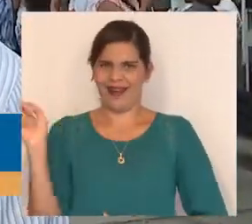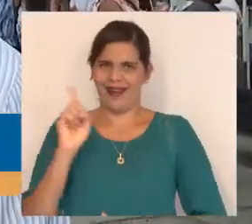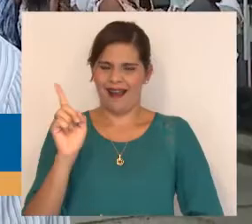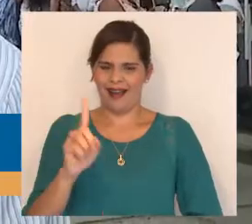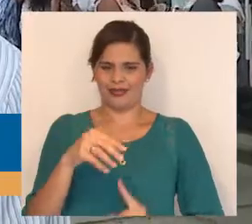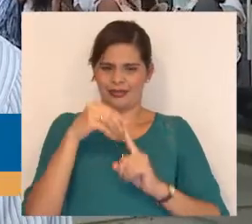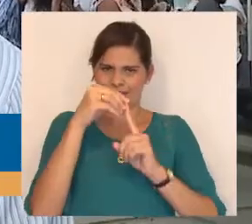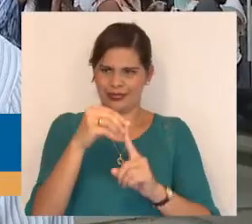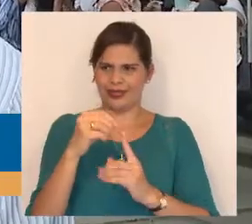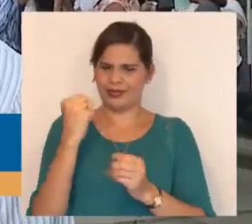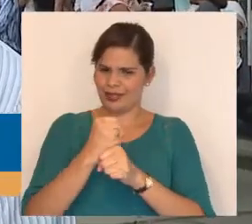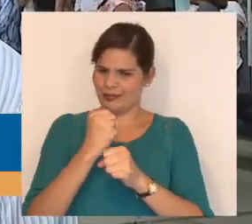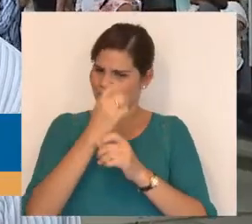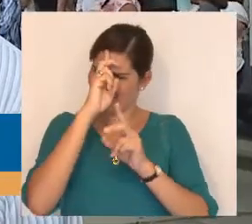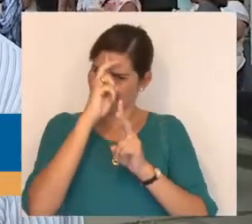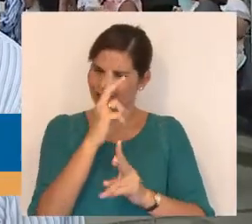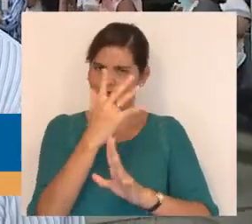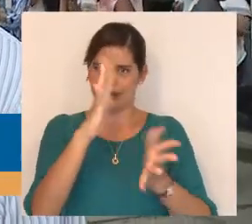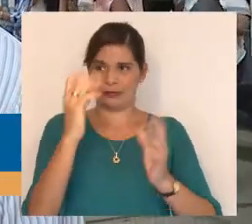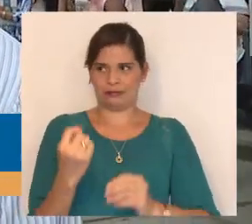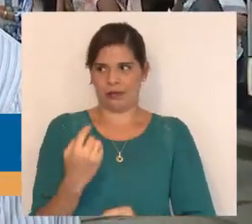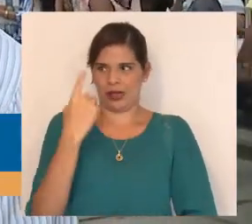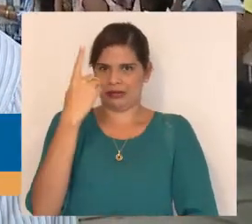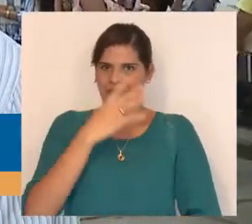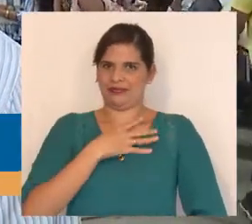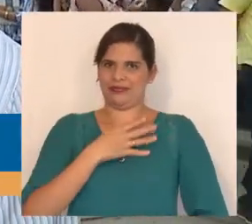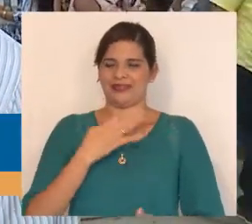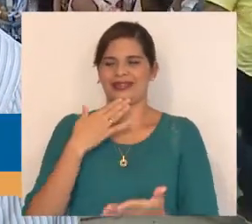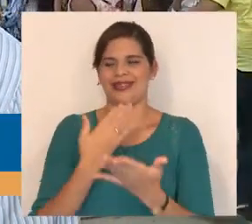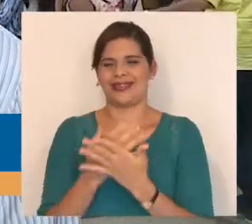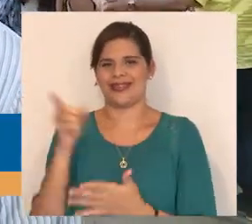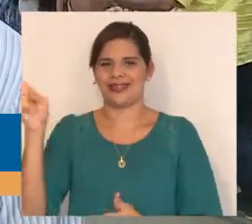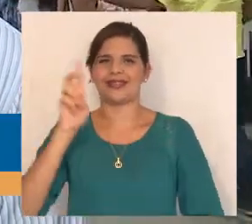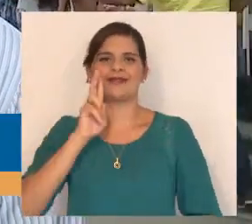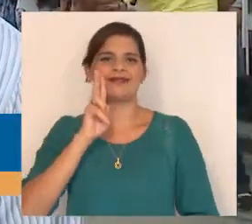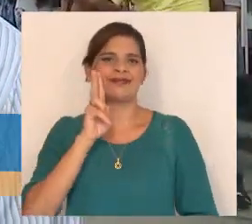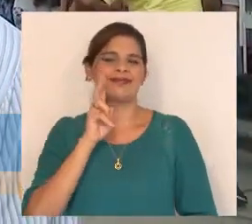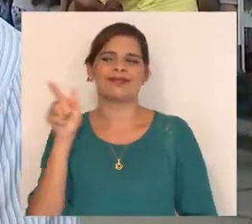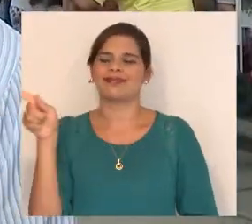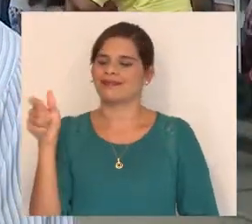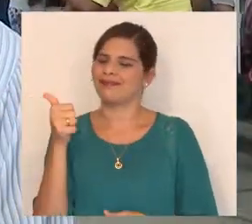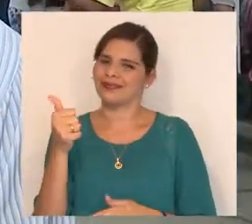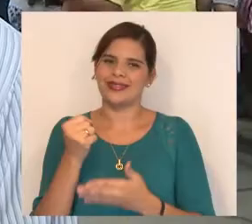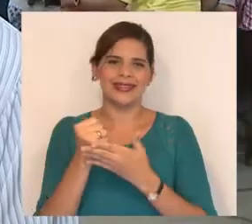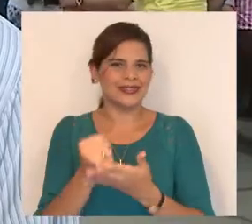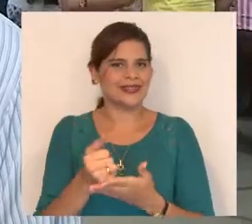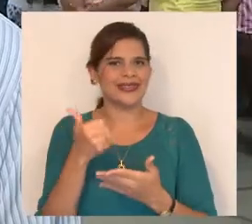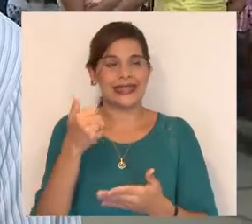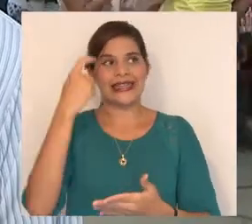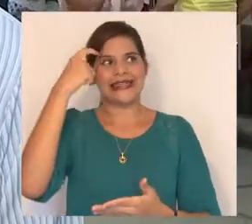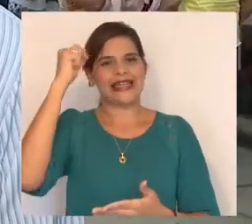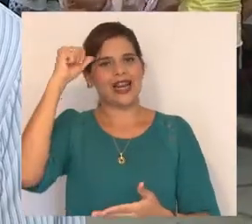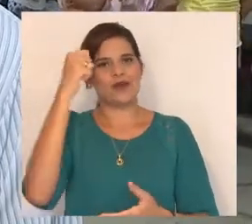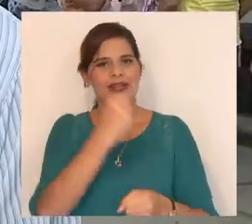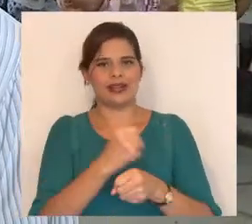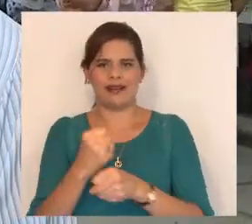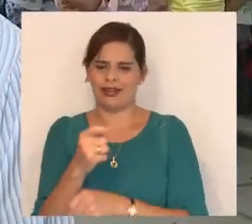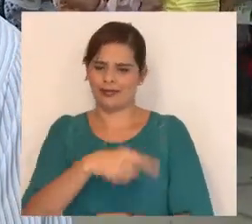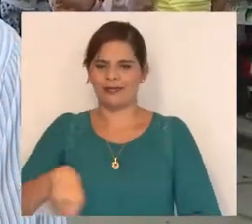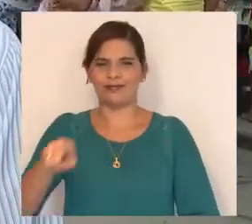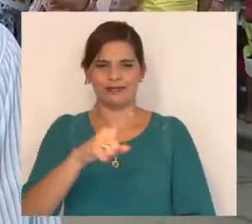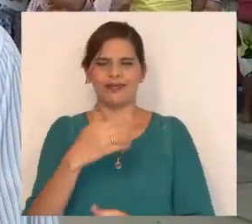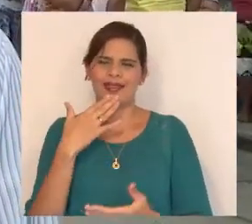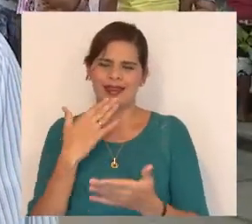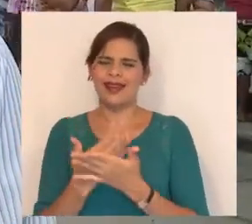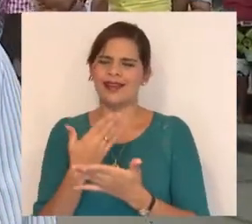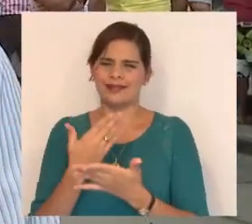tan grande como hoy, gracias a la acción de nuestro rector Pablo Vera Salazar, que se acordó siquiera de los trabajadores. Gracias a él yo sé